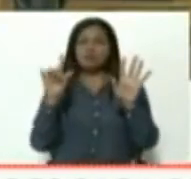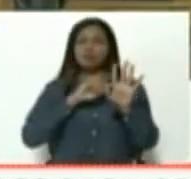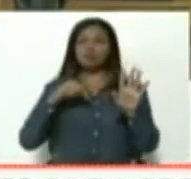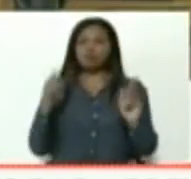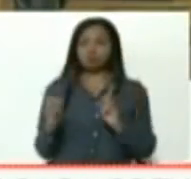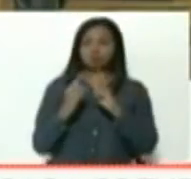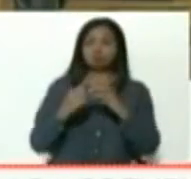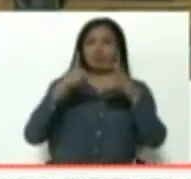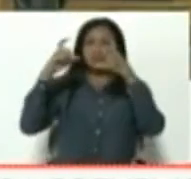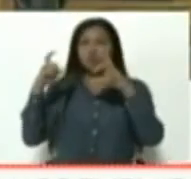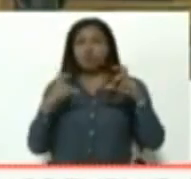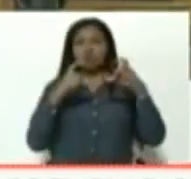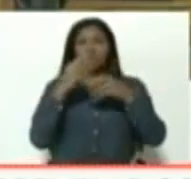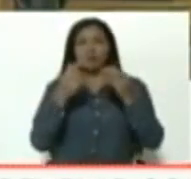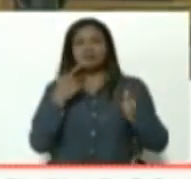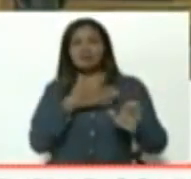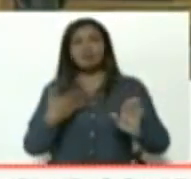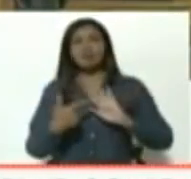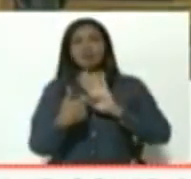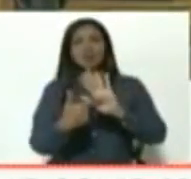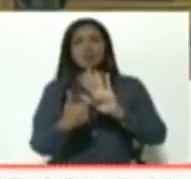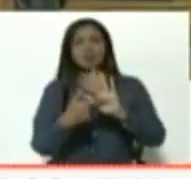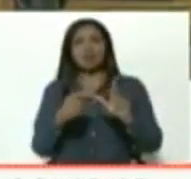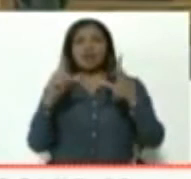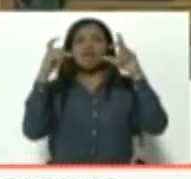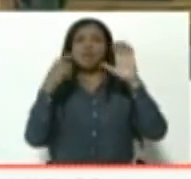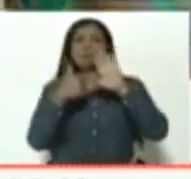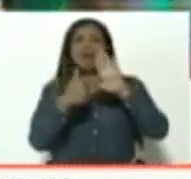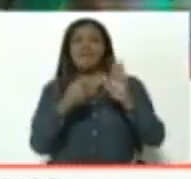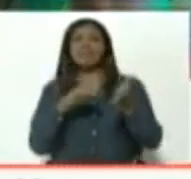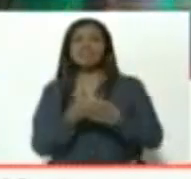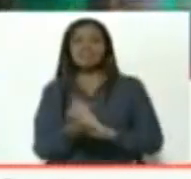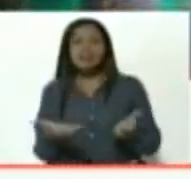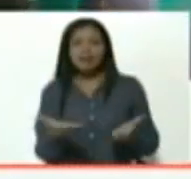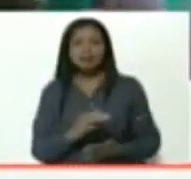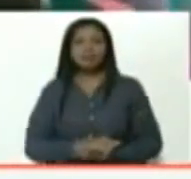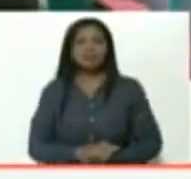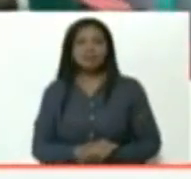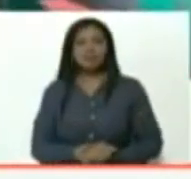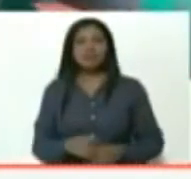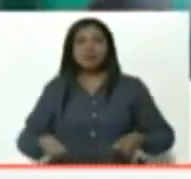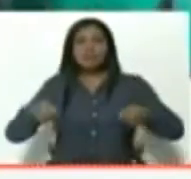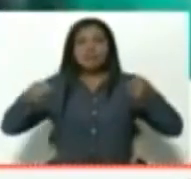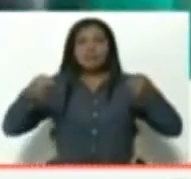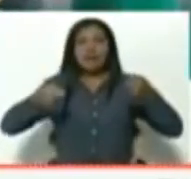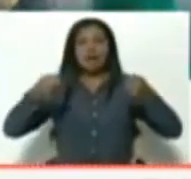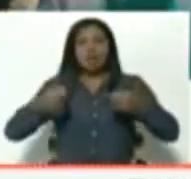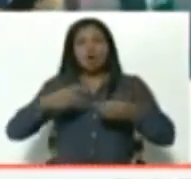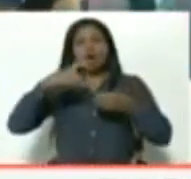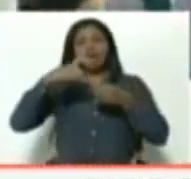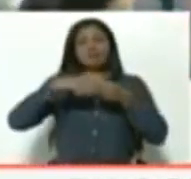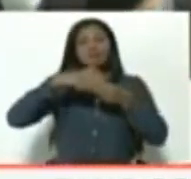con imágenes como esta que queremos mostrar, que es la imagen correspondiente a el mercado de Chacao, la mañana de